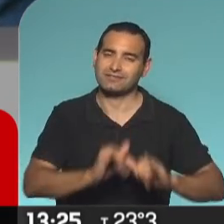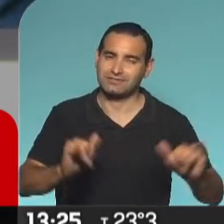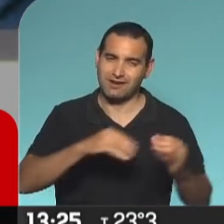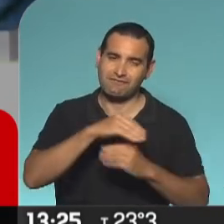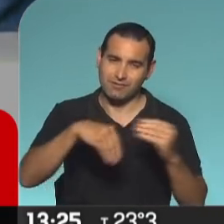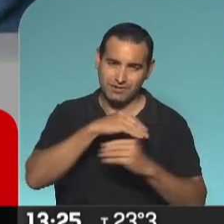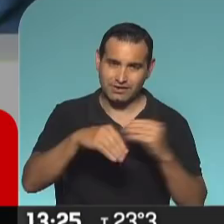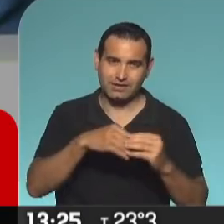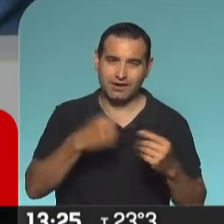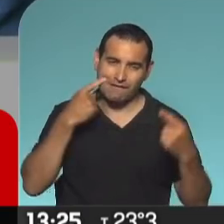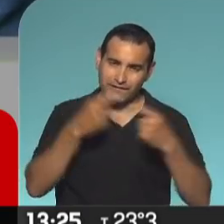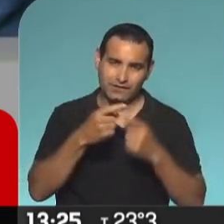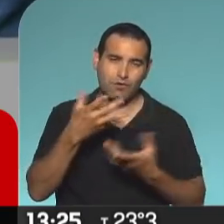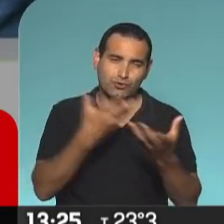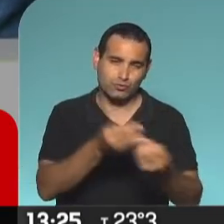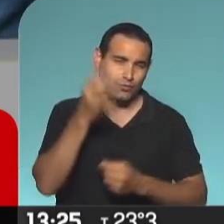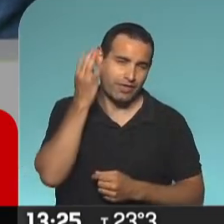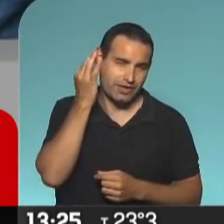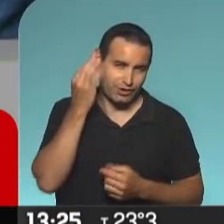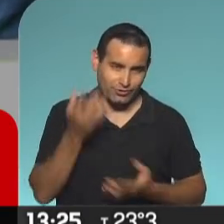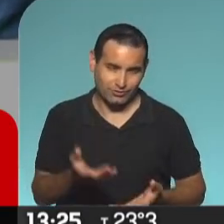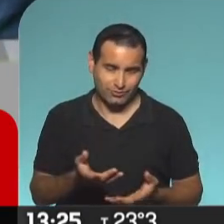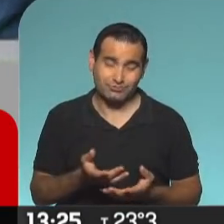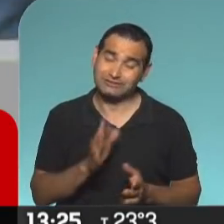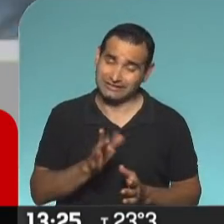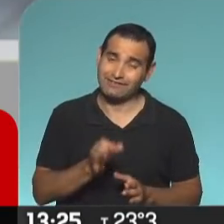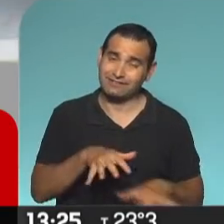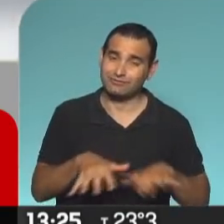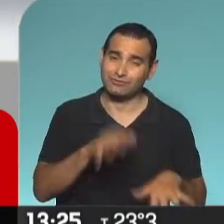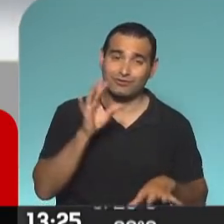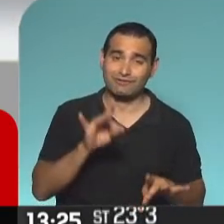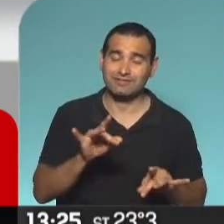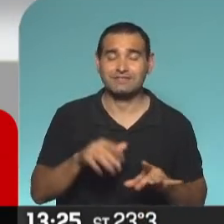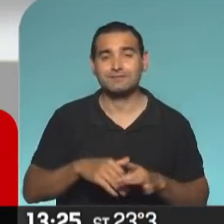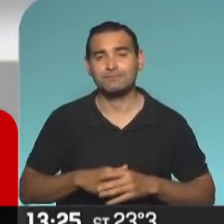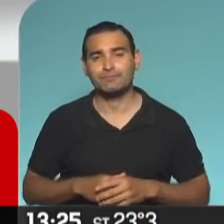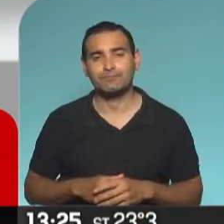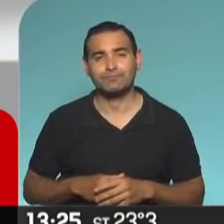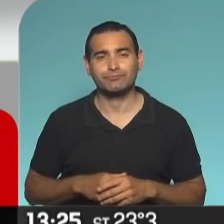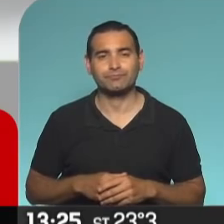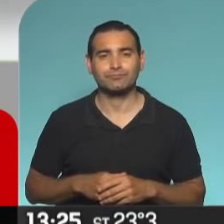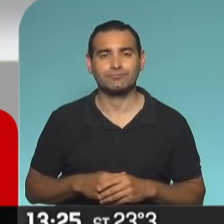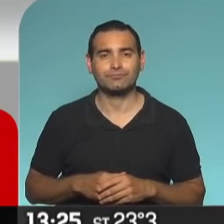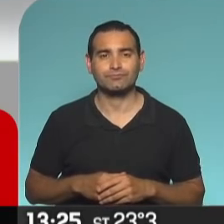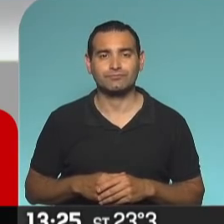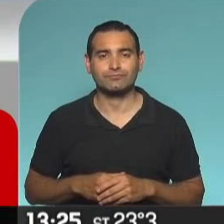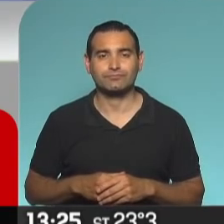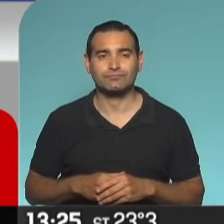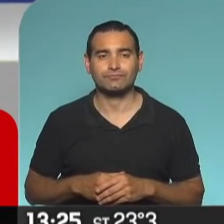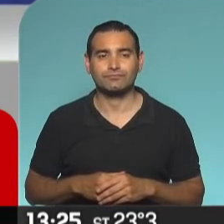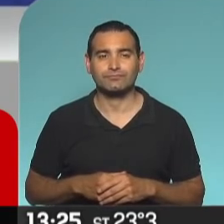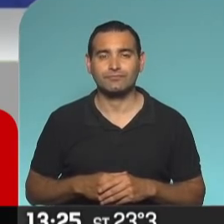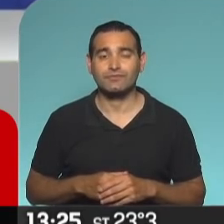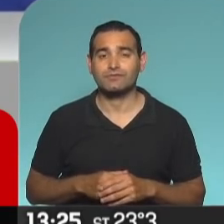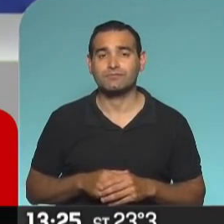poder sacar a Diego de esta situación que se sabía que era muy difícil. Pablo. Pero bueno, así estamos y así es